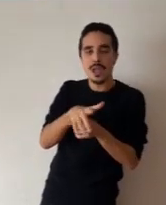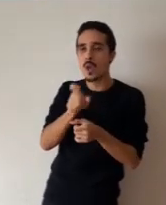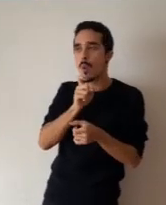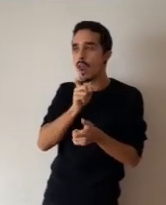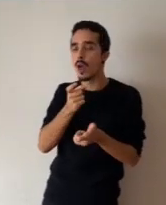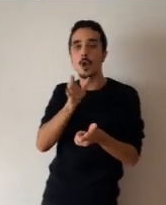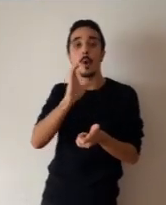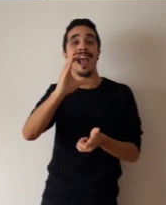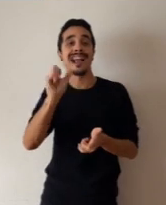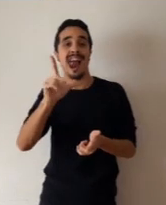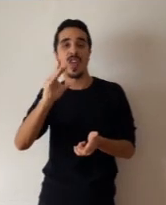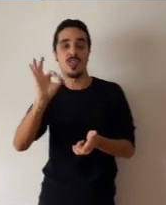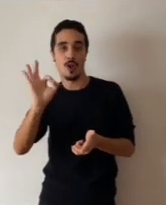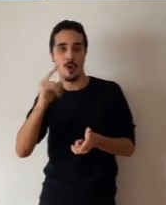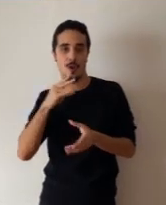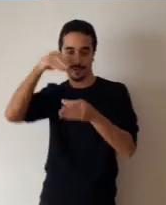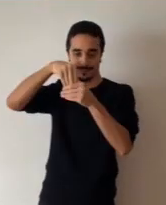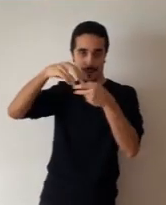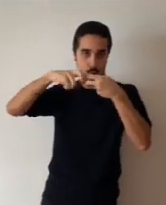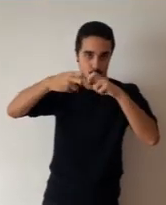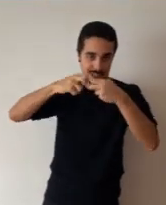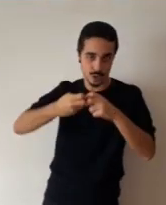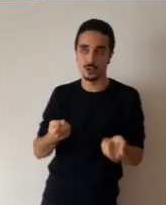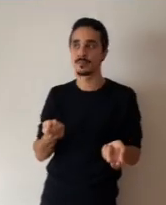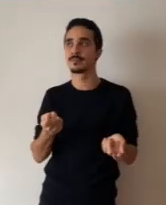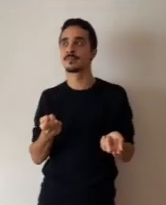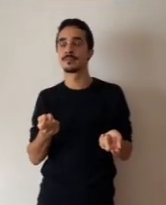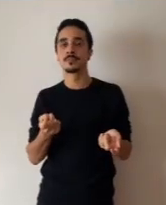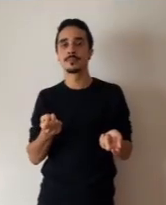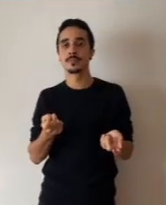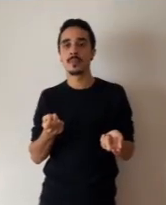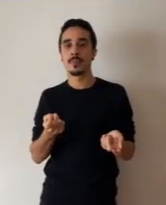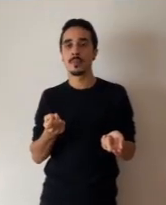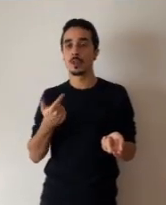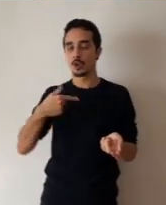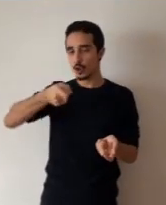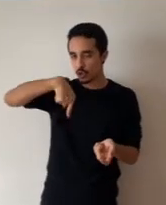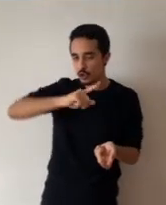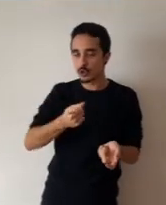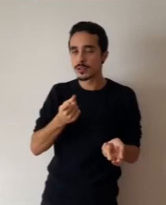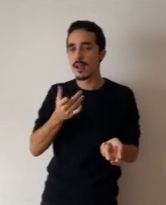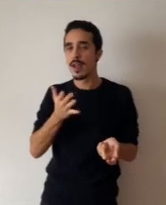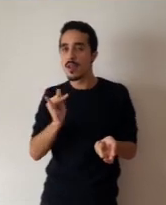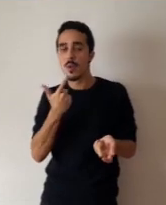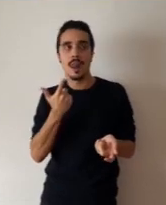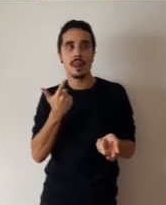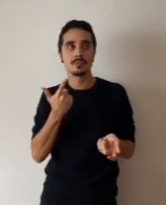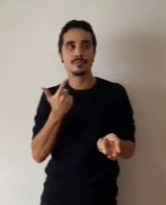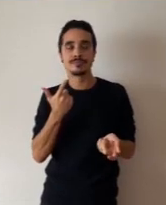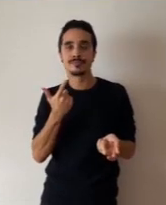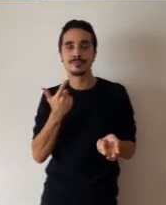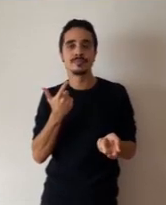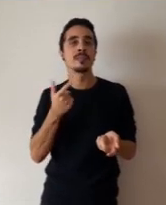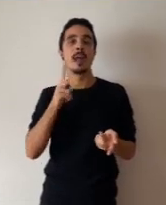intermediarios en el metabolismo del calcio y el depósito de calcio a nivel óseo. Y nosotros tenemos aquí